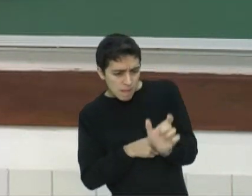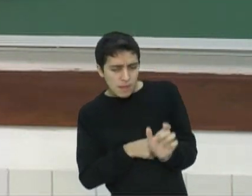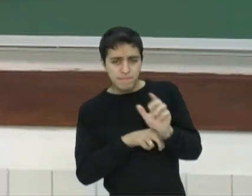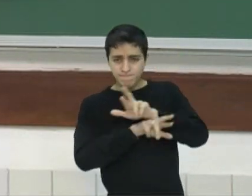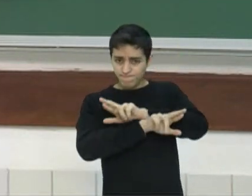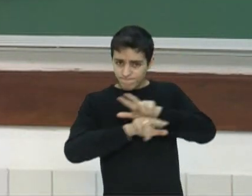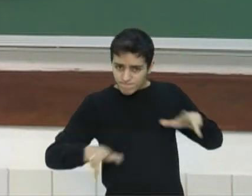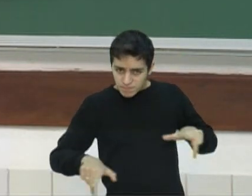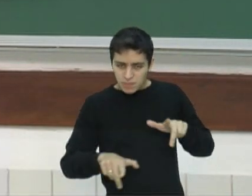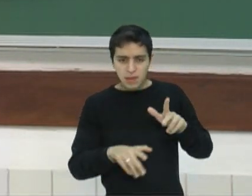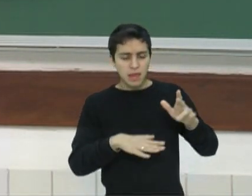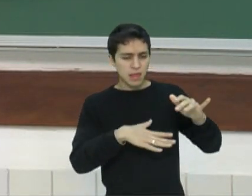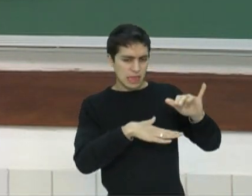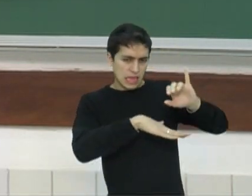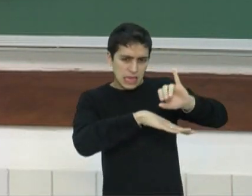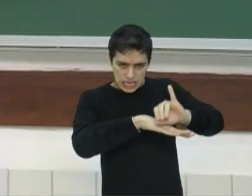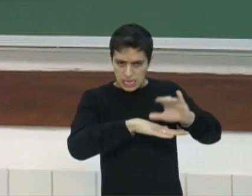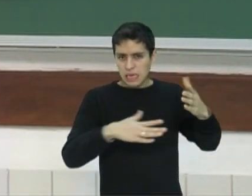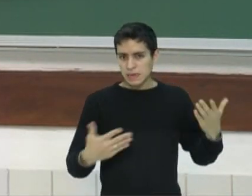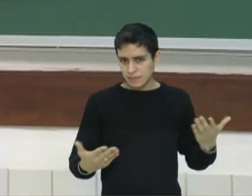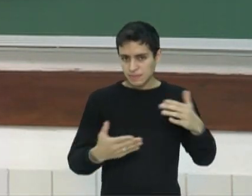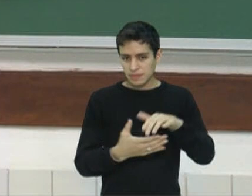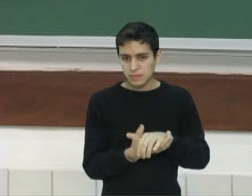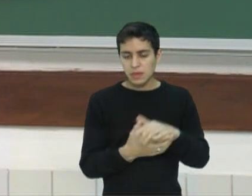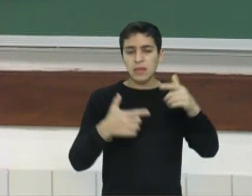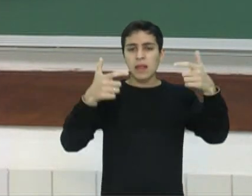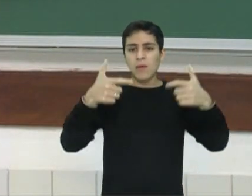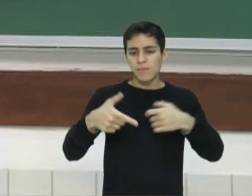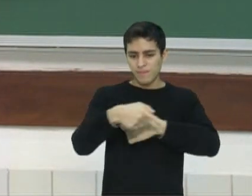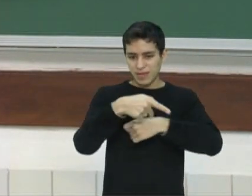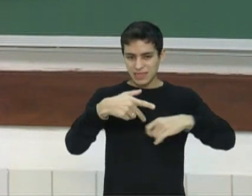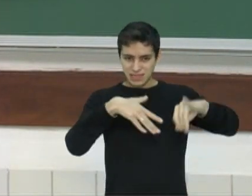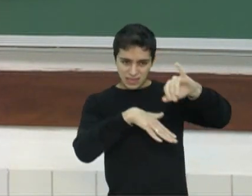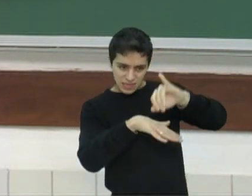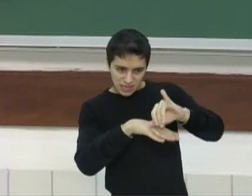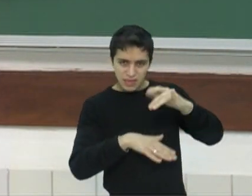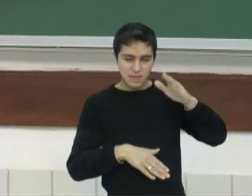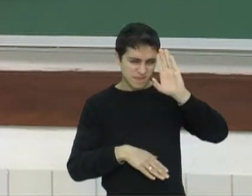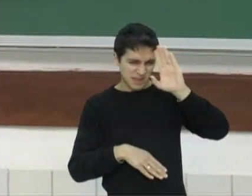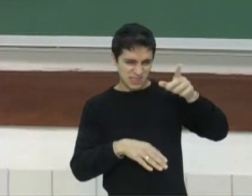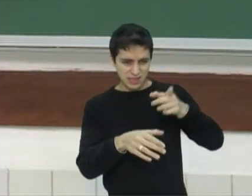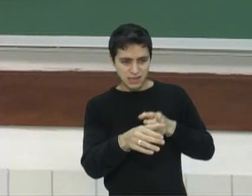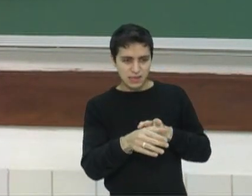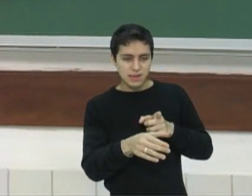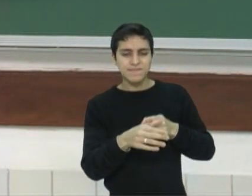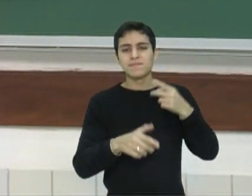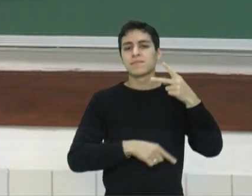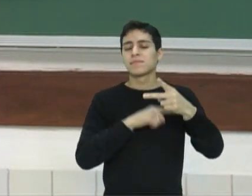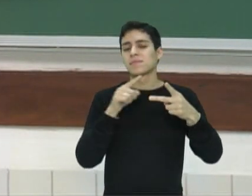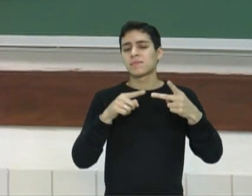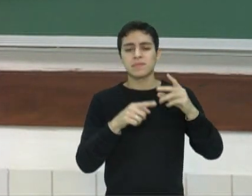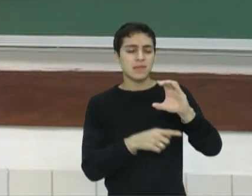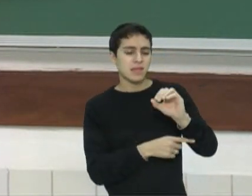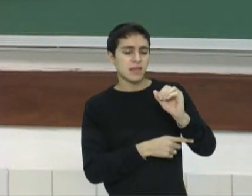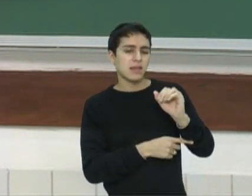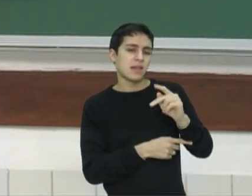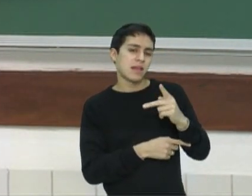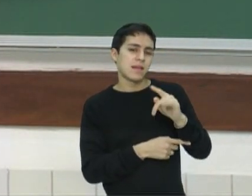distintos. A capital, ali do país, a cidade principal, e